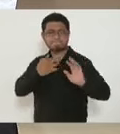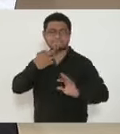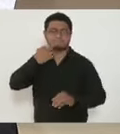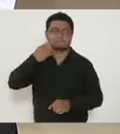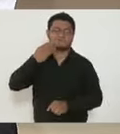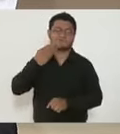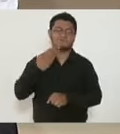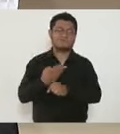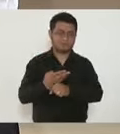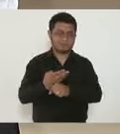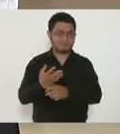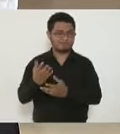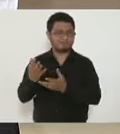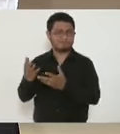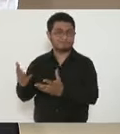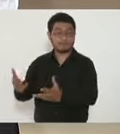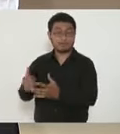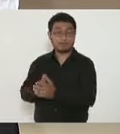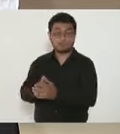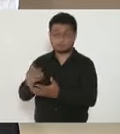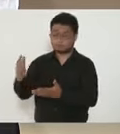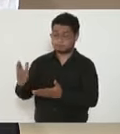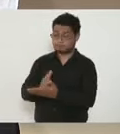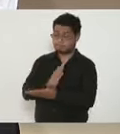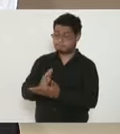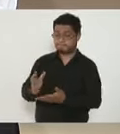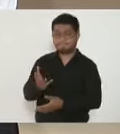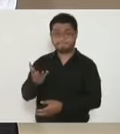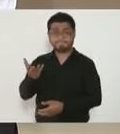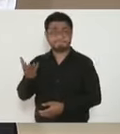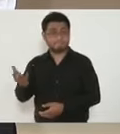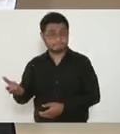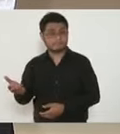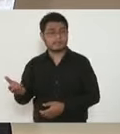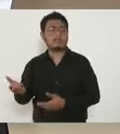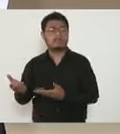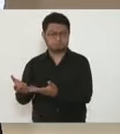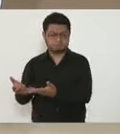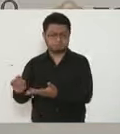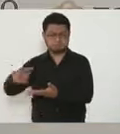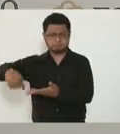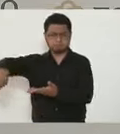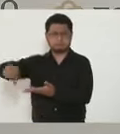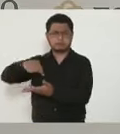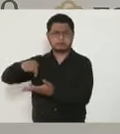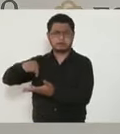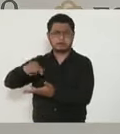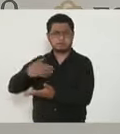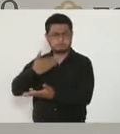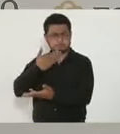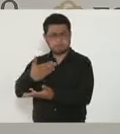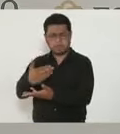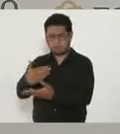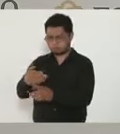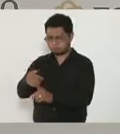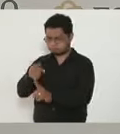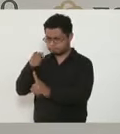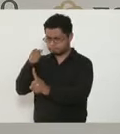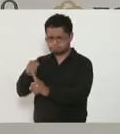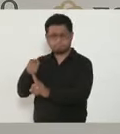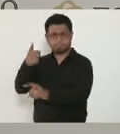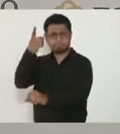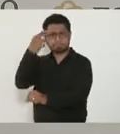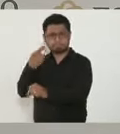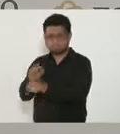responsable, y que además ahora está bien dirigida